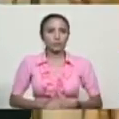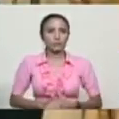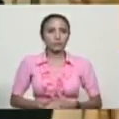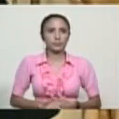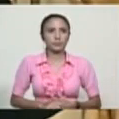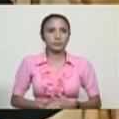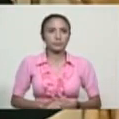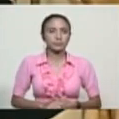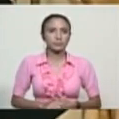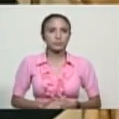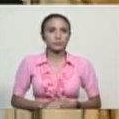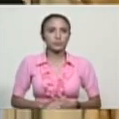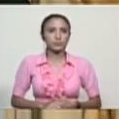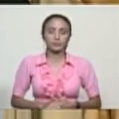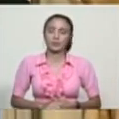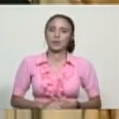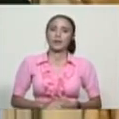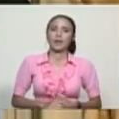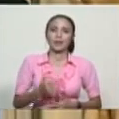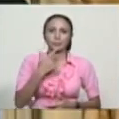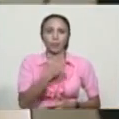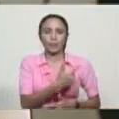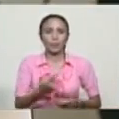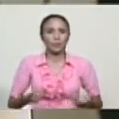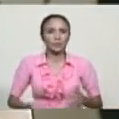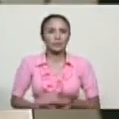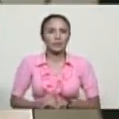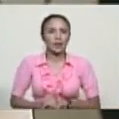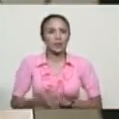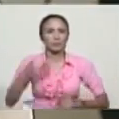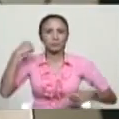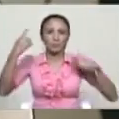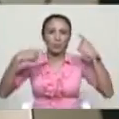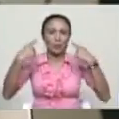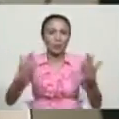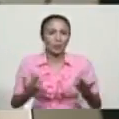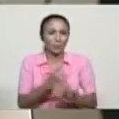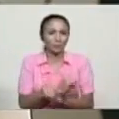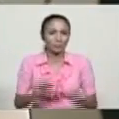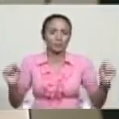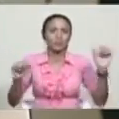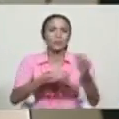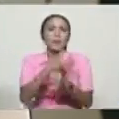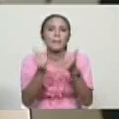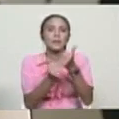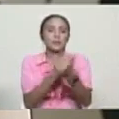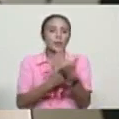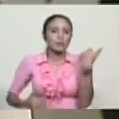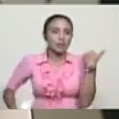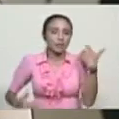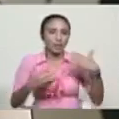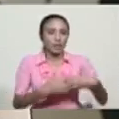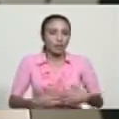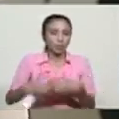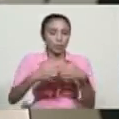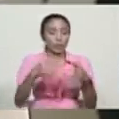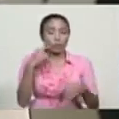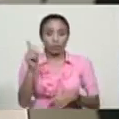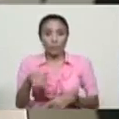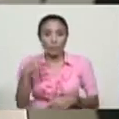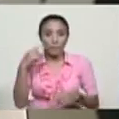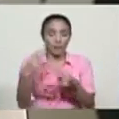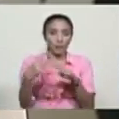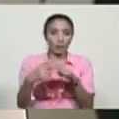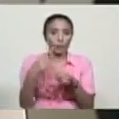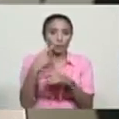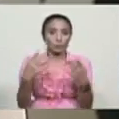Si no fuera porque lo dice un extremista, un loco extremista como Mike Pence, y lo peligroso que eso significa para